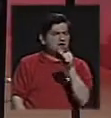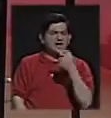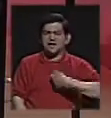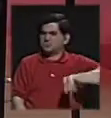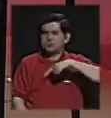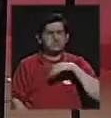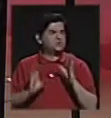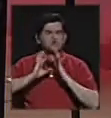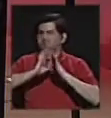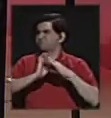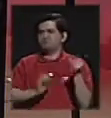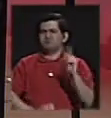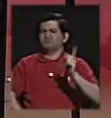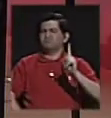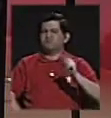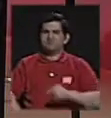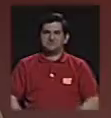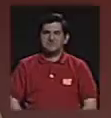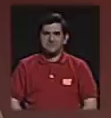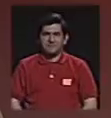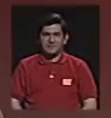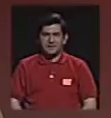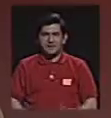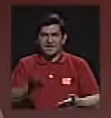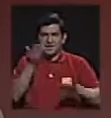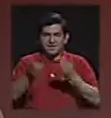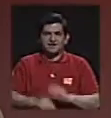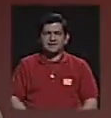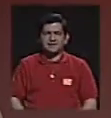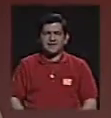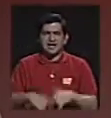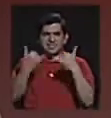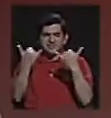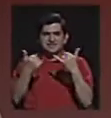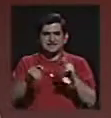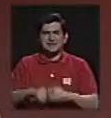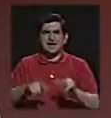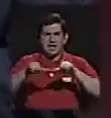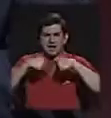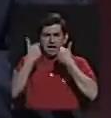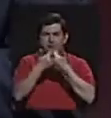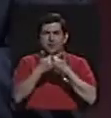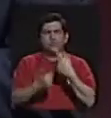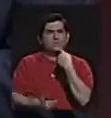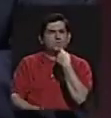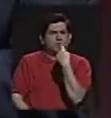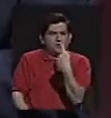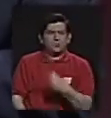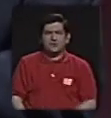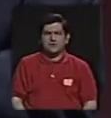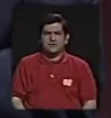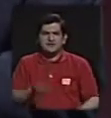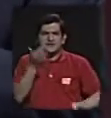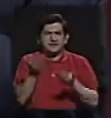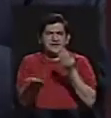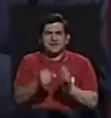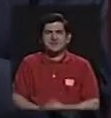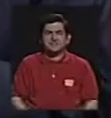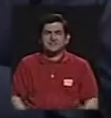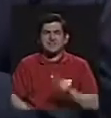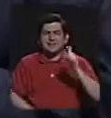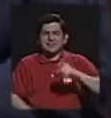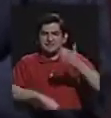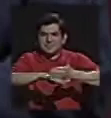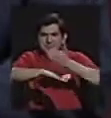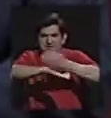nos aliamos. Sí. La coalición Viva ya ha manifestado que tiene que ser una coalición